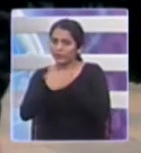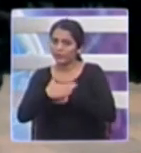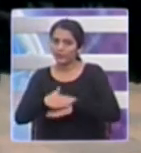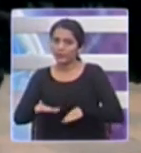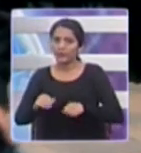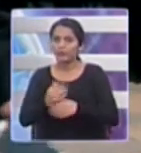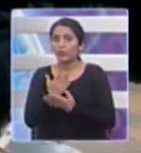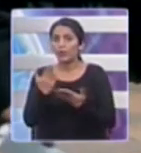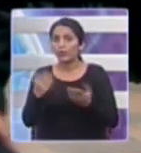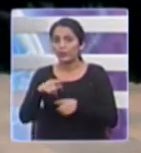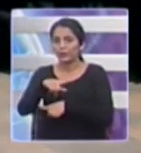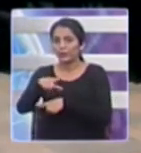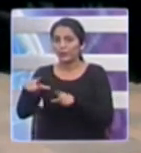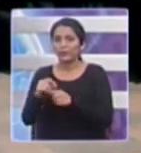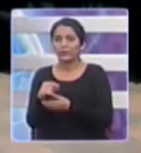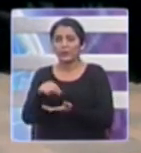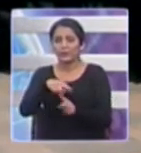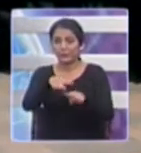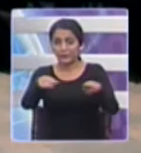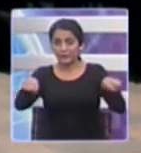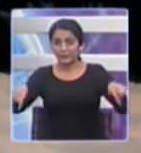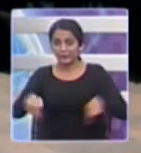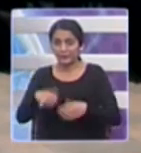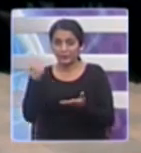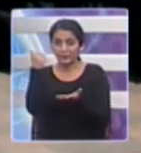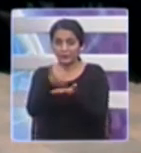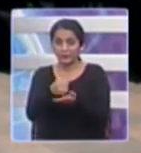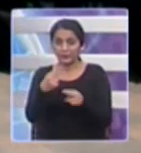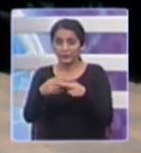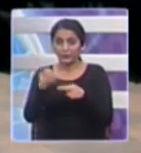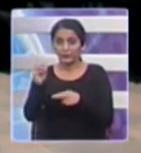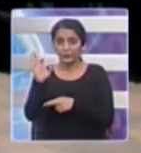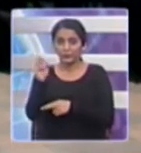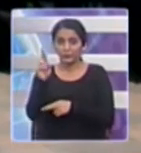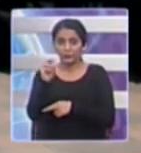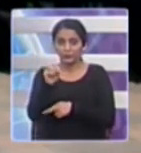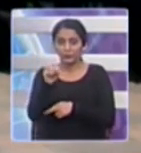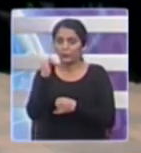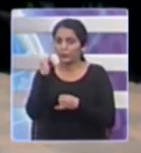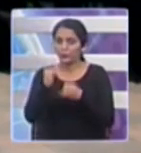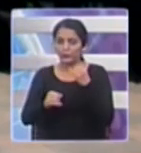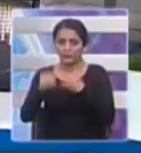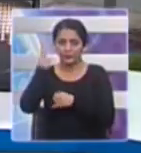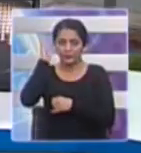sur de Cuenca. Eso es lo que les podemos informar en estudios. Ustedes tienen más. Buenas tardes.